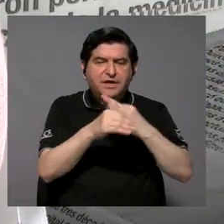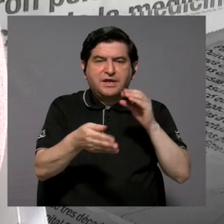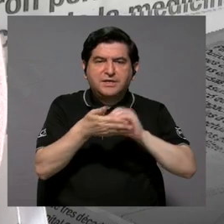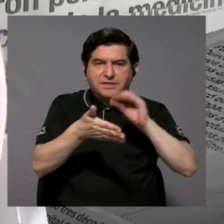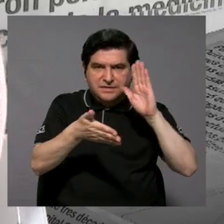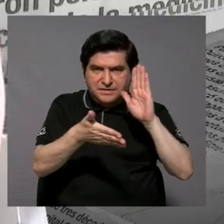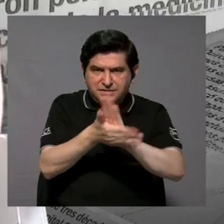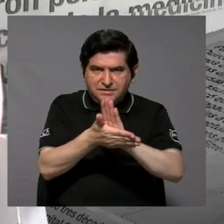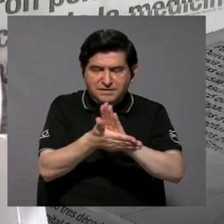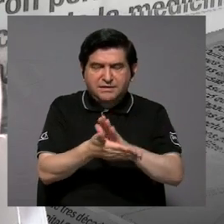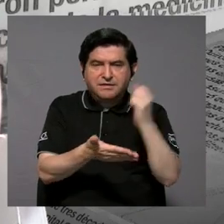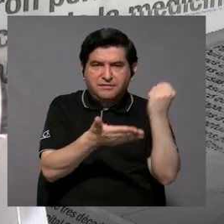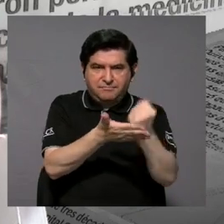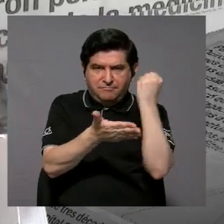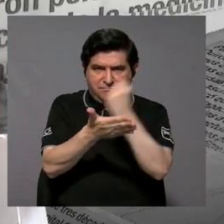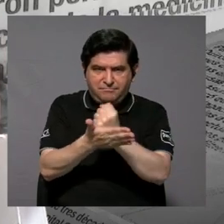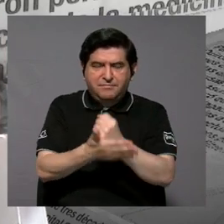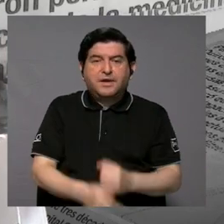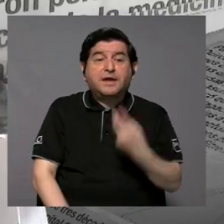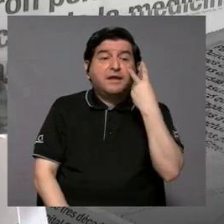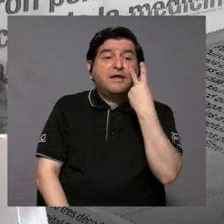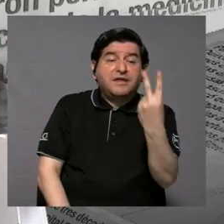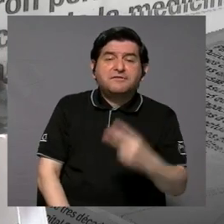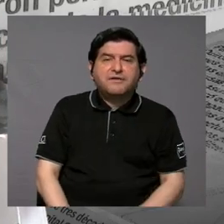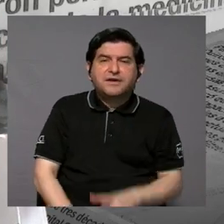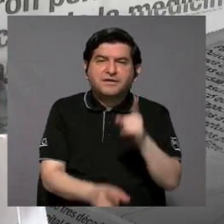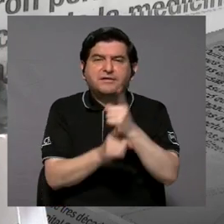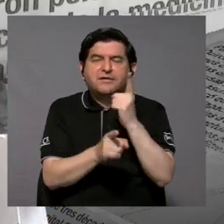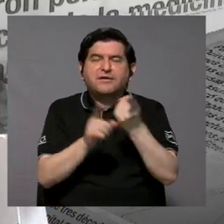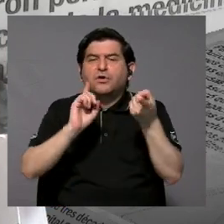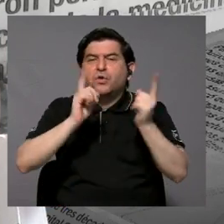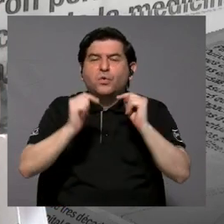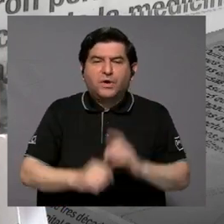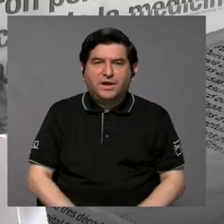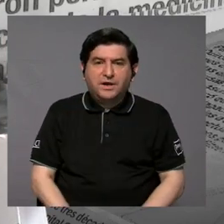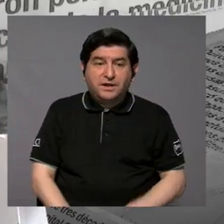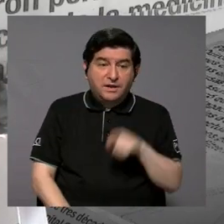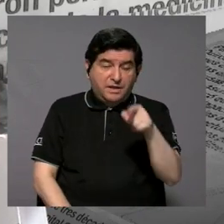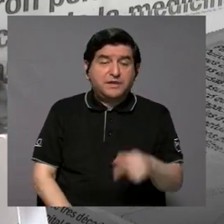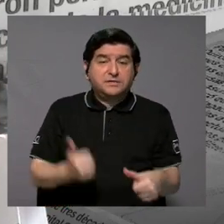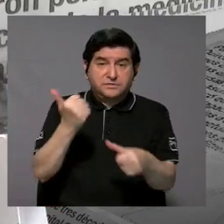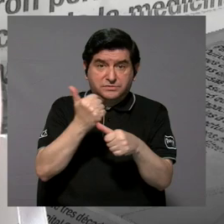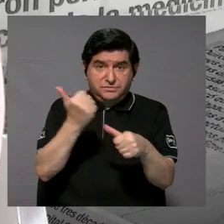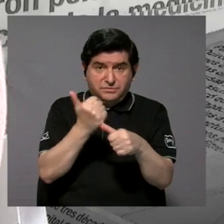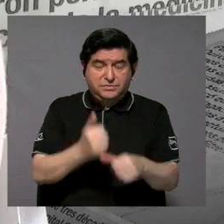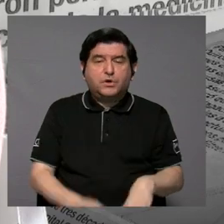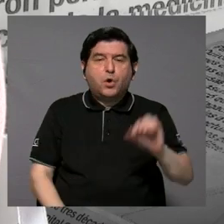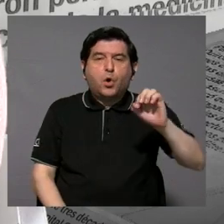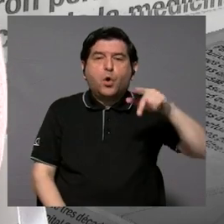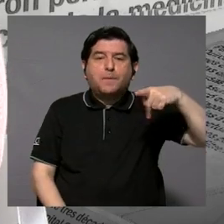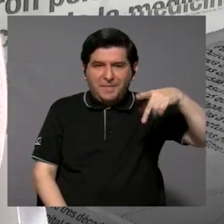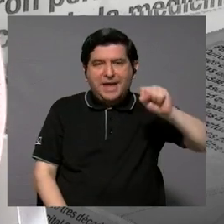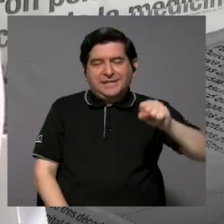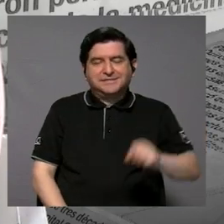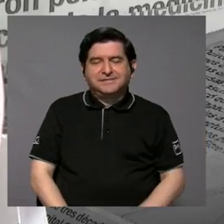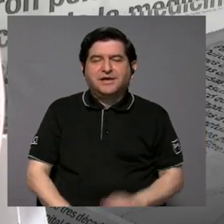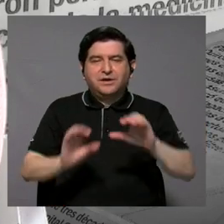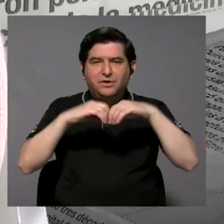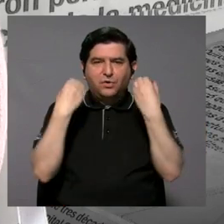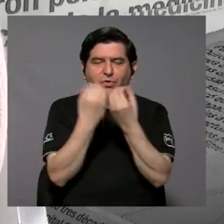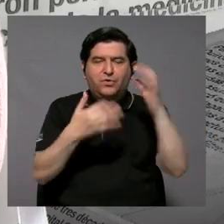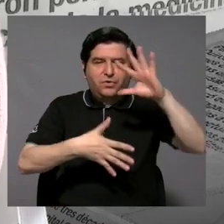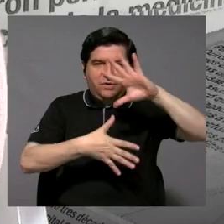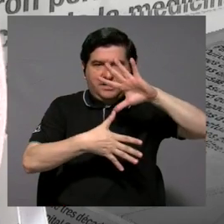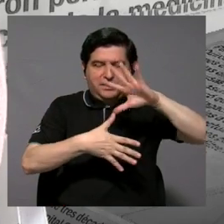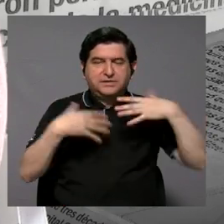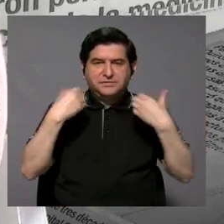etiquetado de frontal de alimentos para ver cuál era el más adecuado, y esto fue asesorado por la OPS. Ellos incluso fue